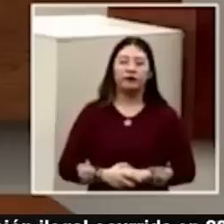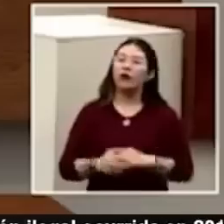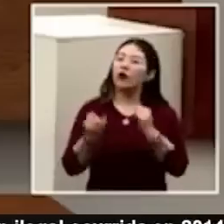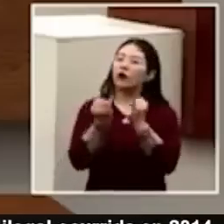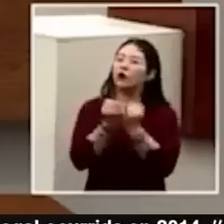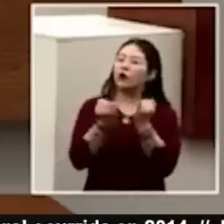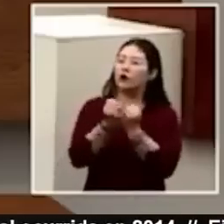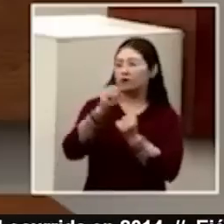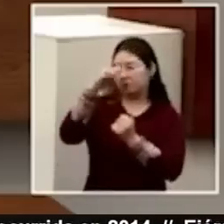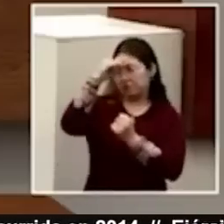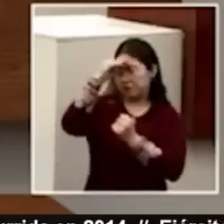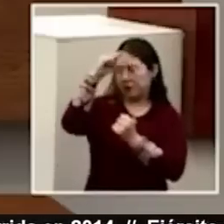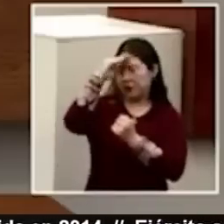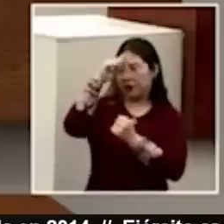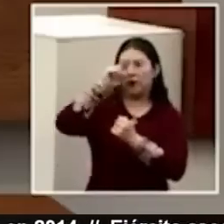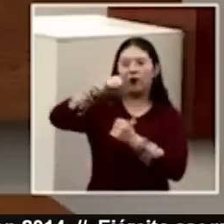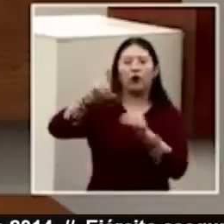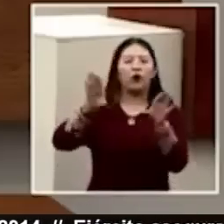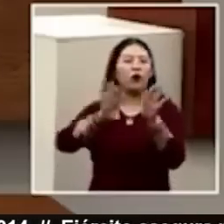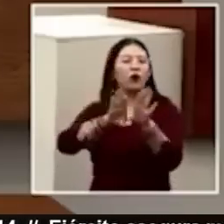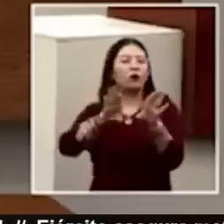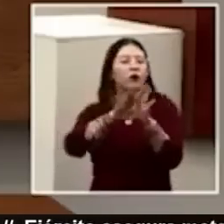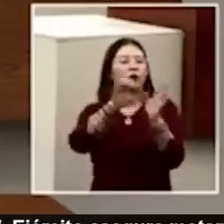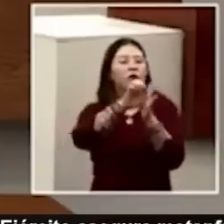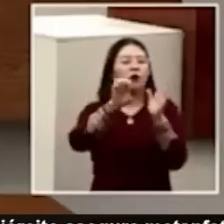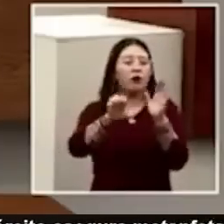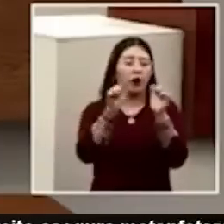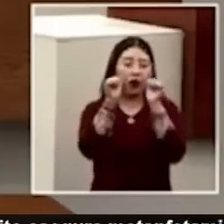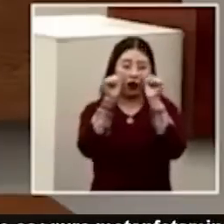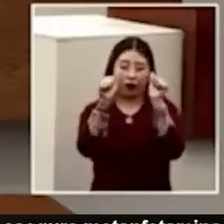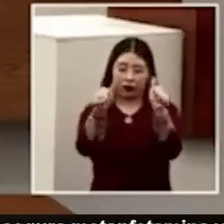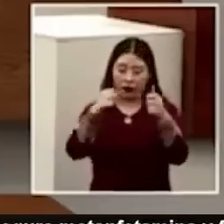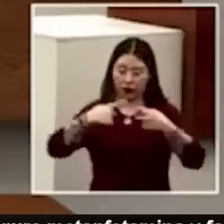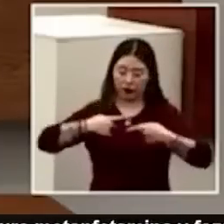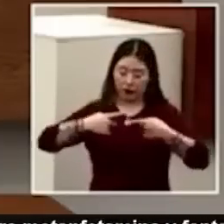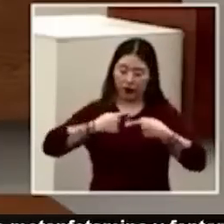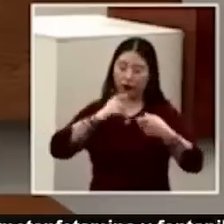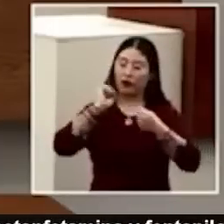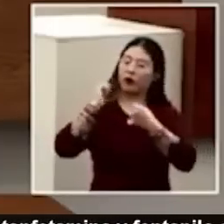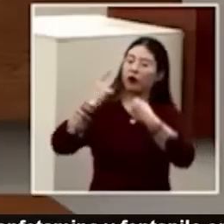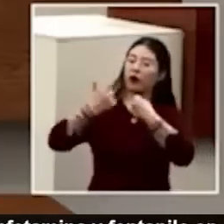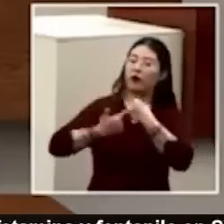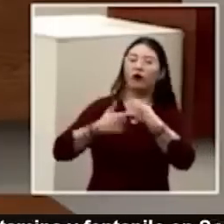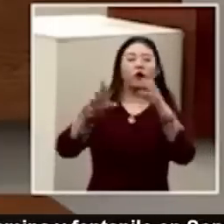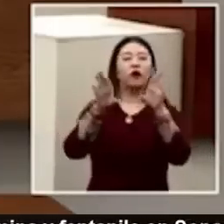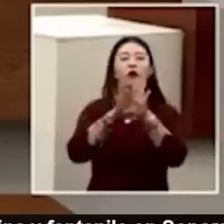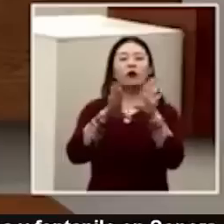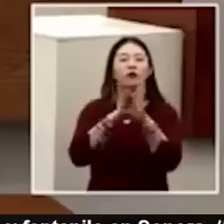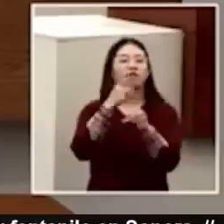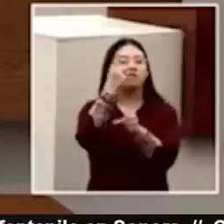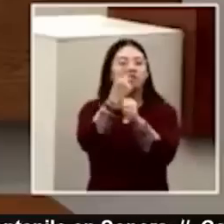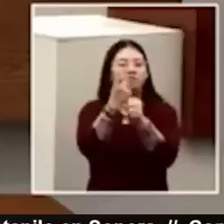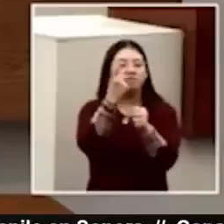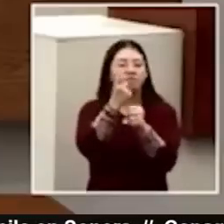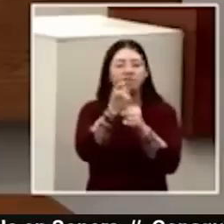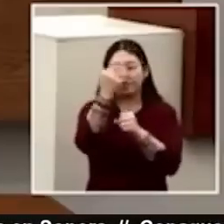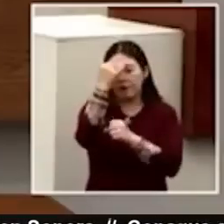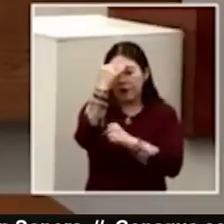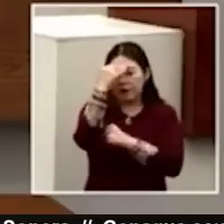Imagínense ustedes, se atrevieron a que un armamento, digamos, de primera